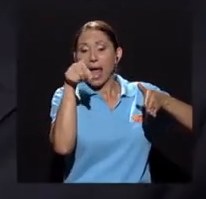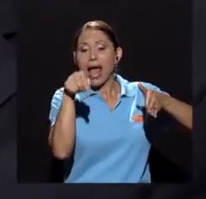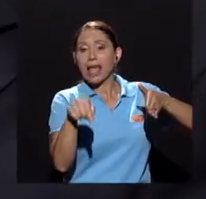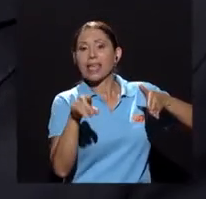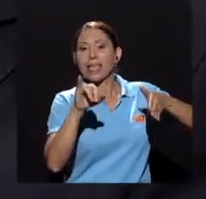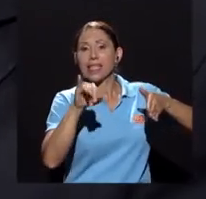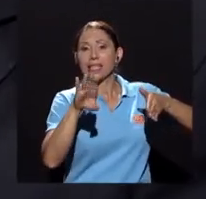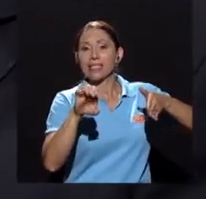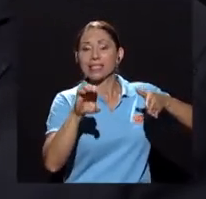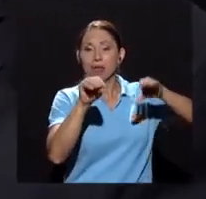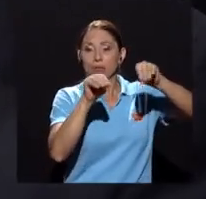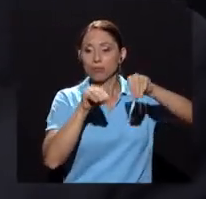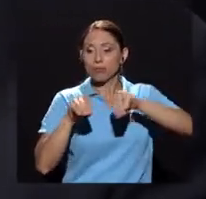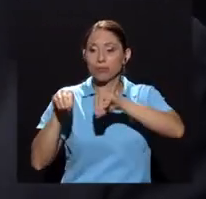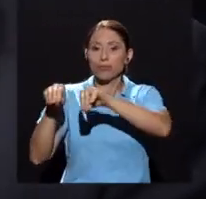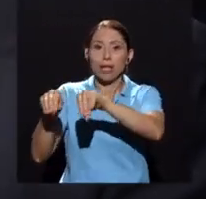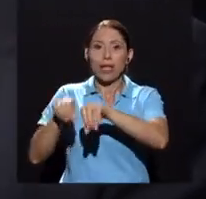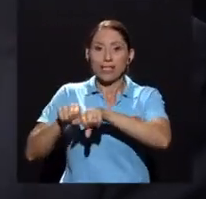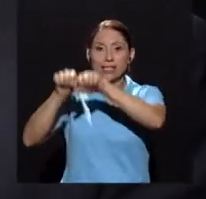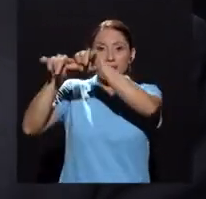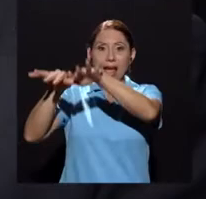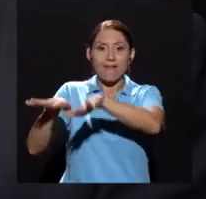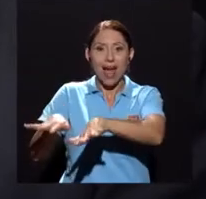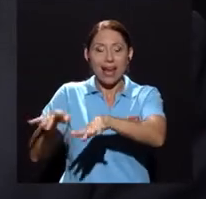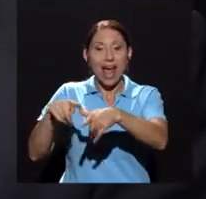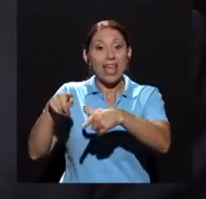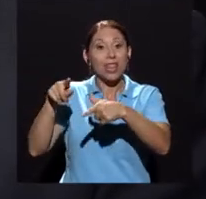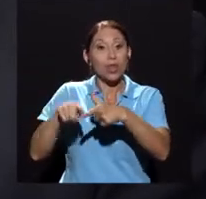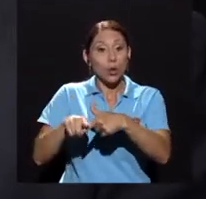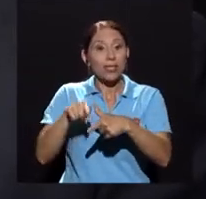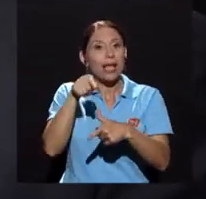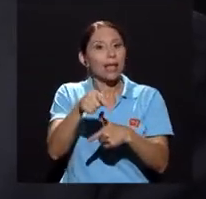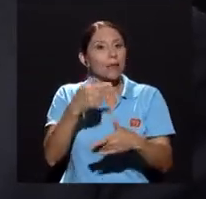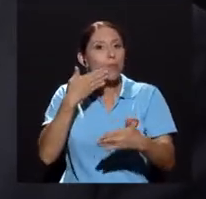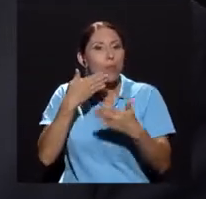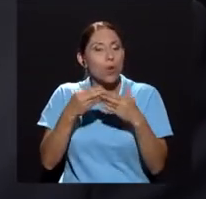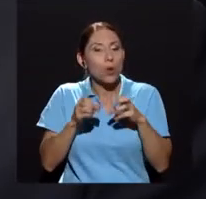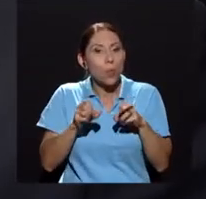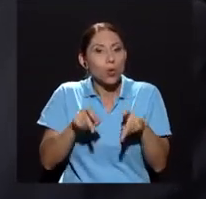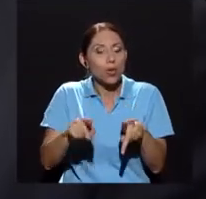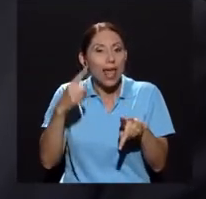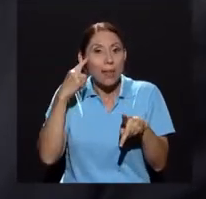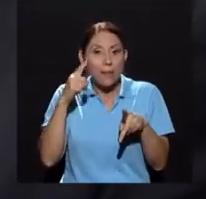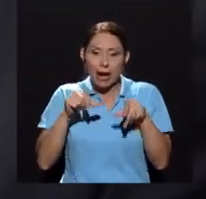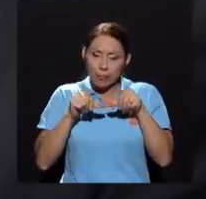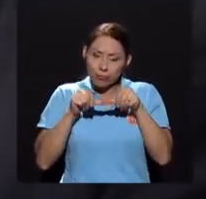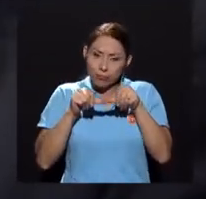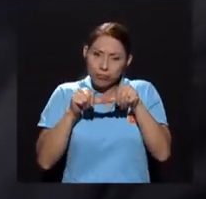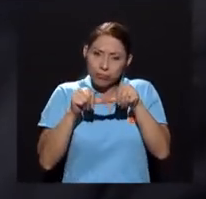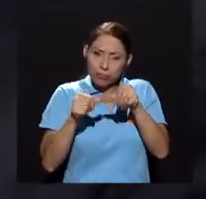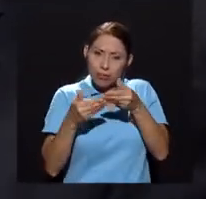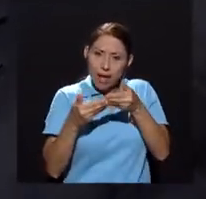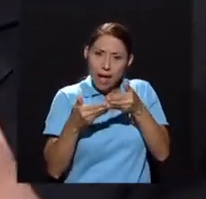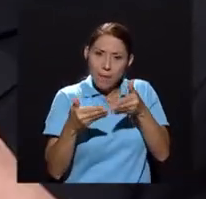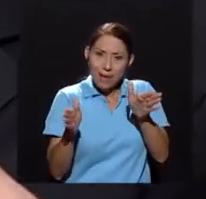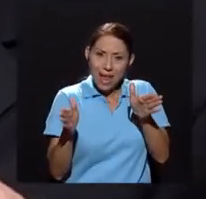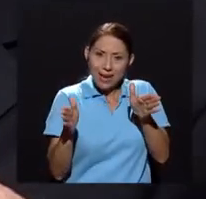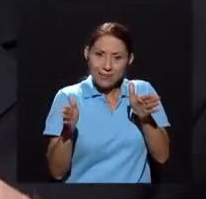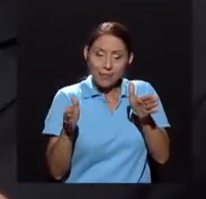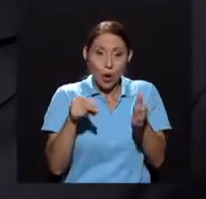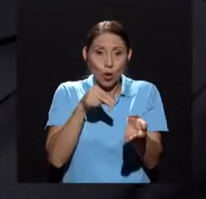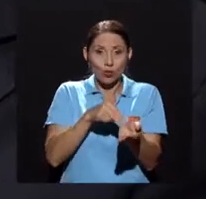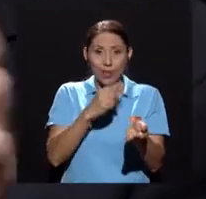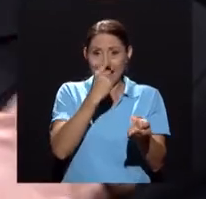igual para la sabana y entonces quedó de perlas la oportunidad de ampliar el hospital calderón guardia comprando la hélice